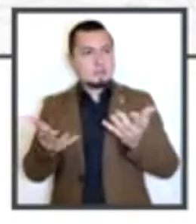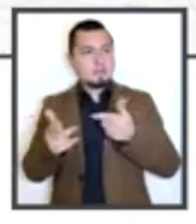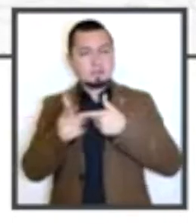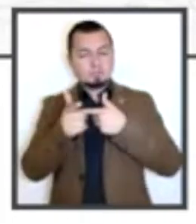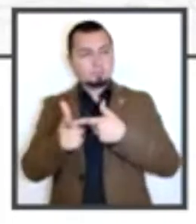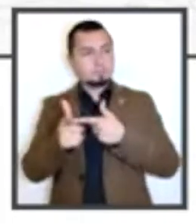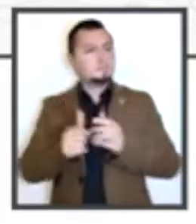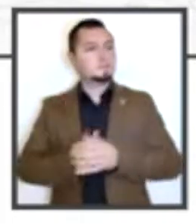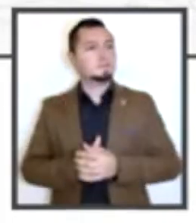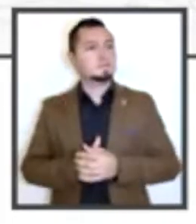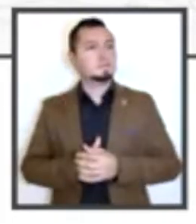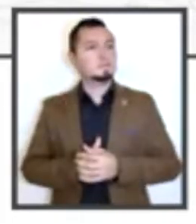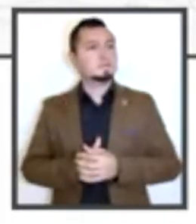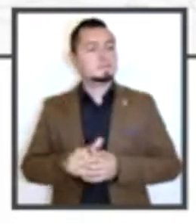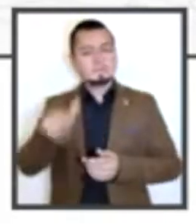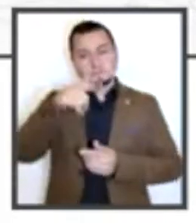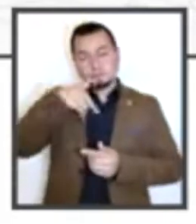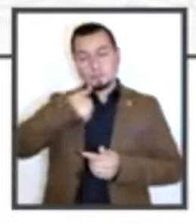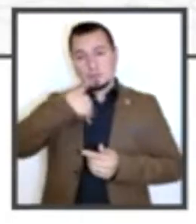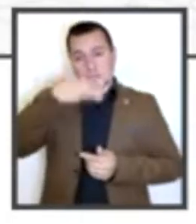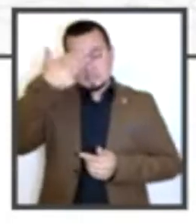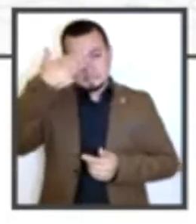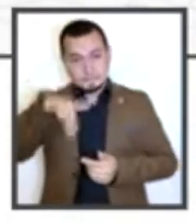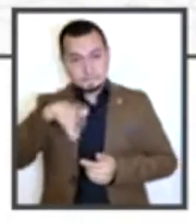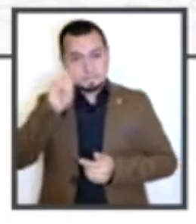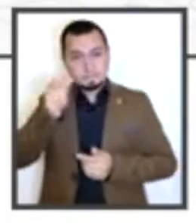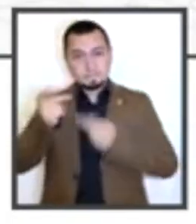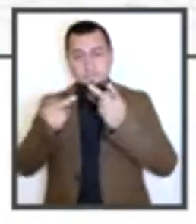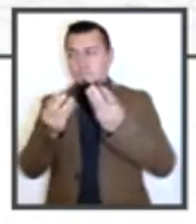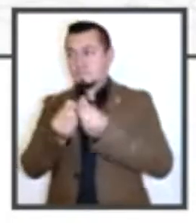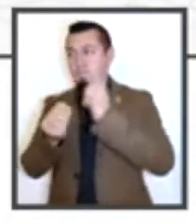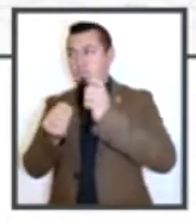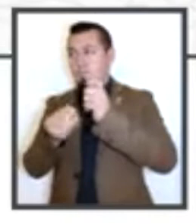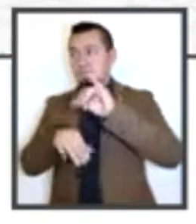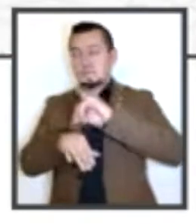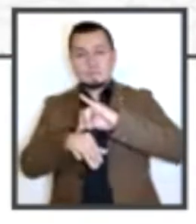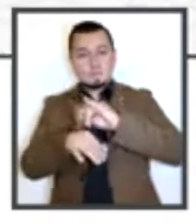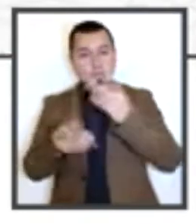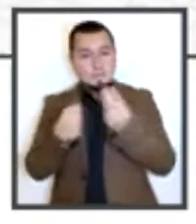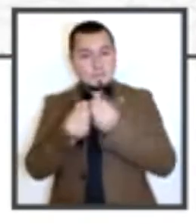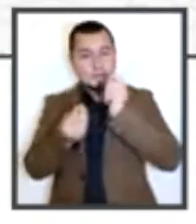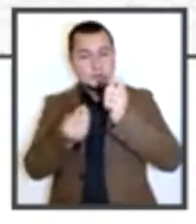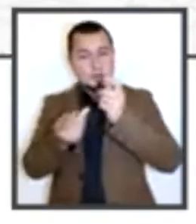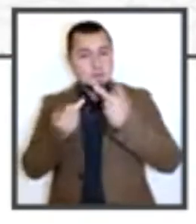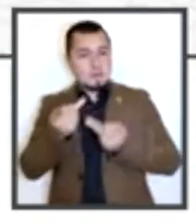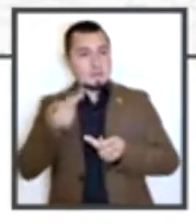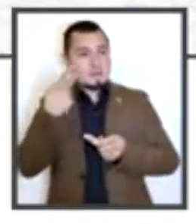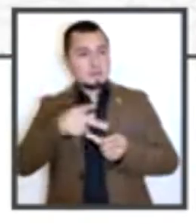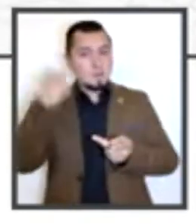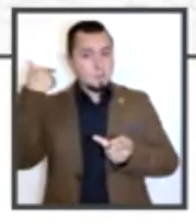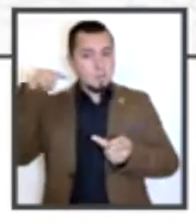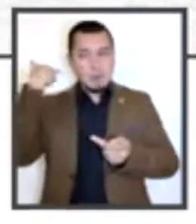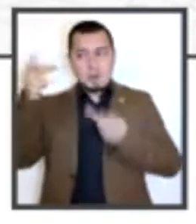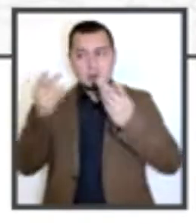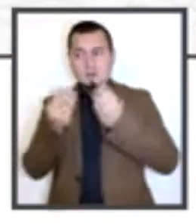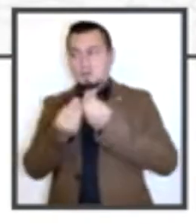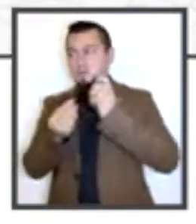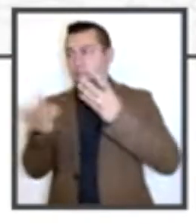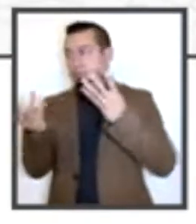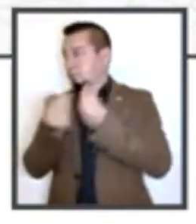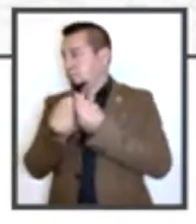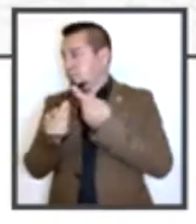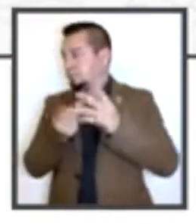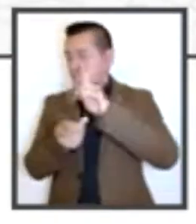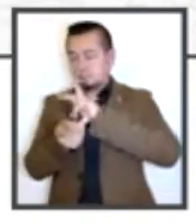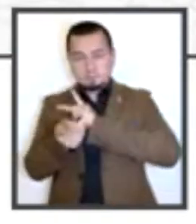tenido. Sé que mi compañero Ismael del Toro, presidente municipal de Guadalajara, quien hará de asumir